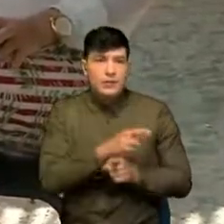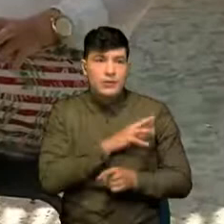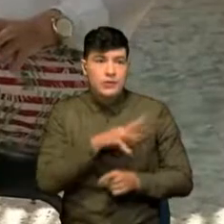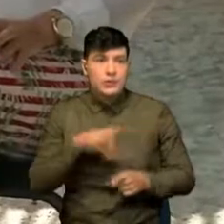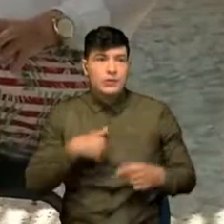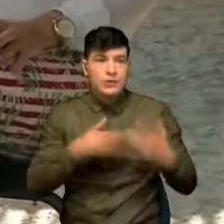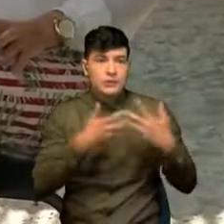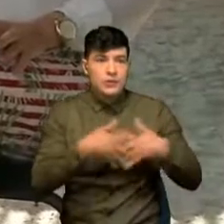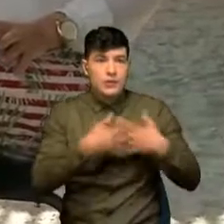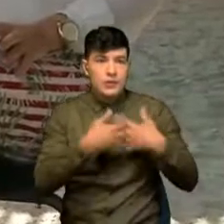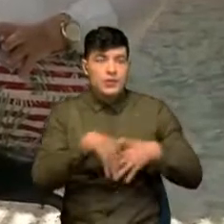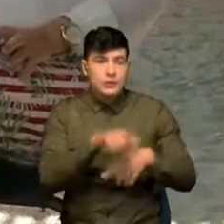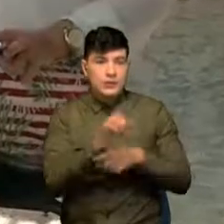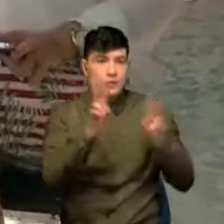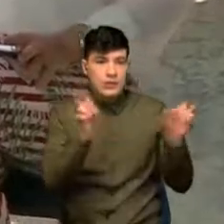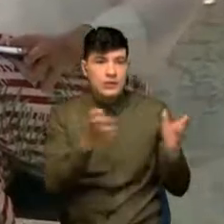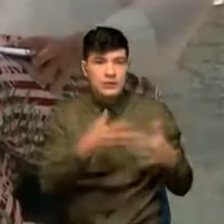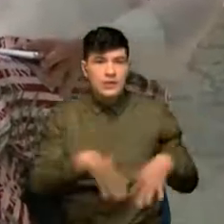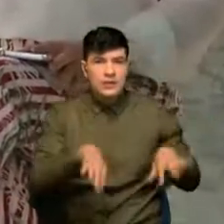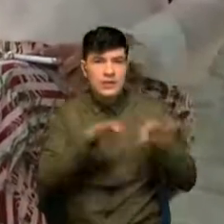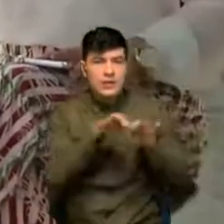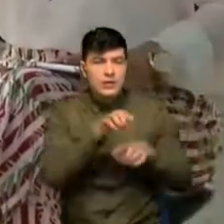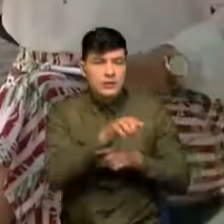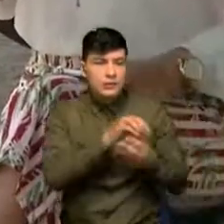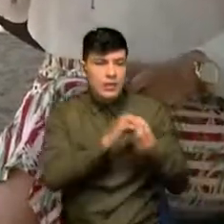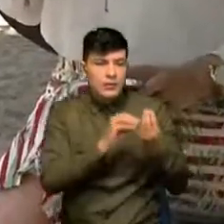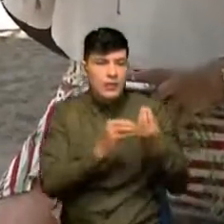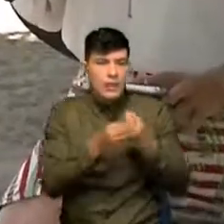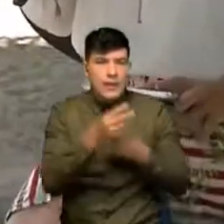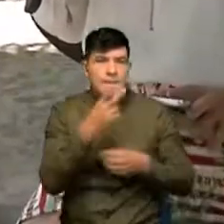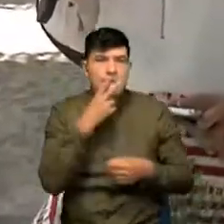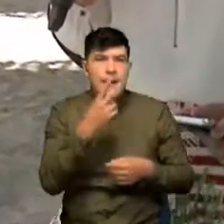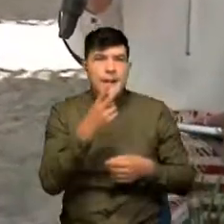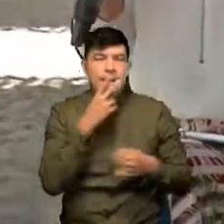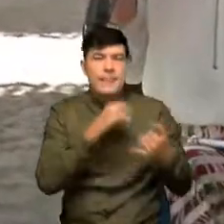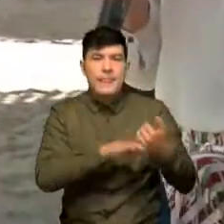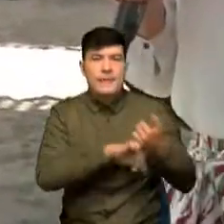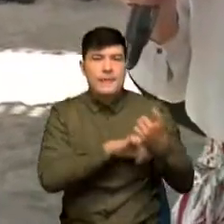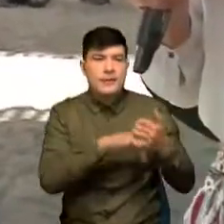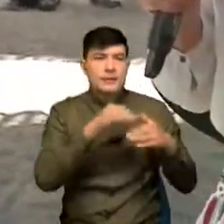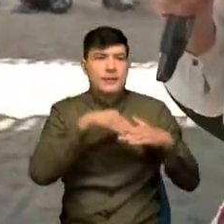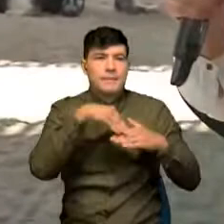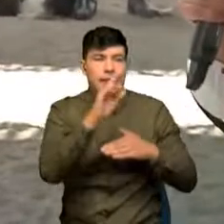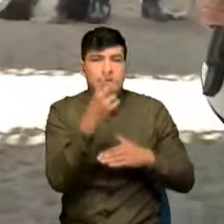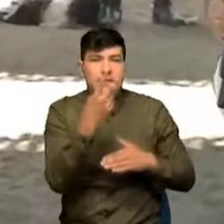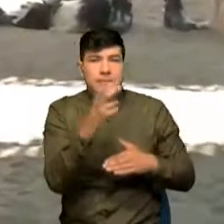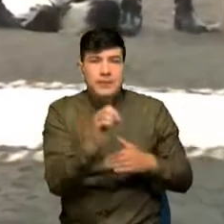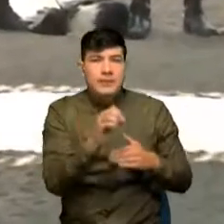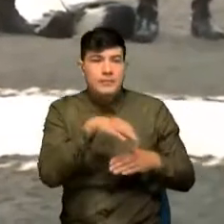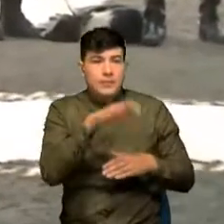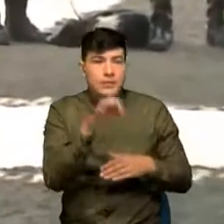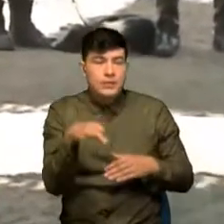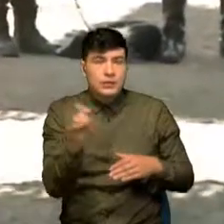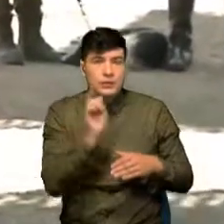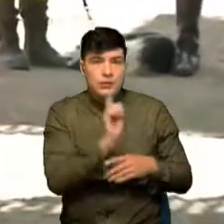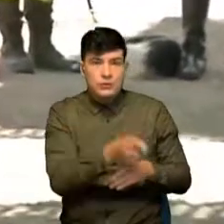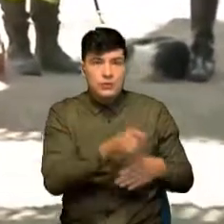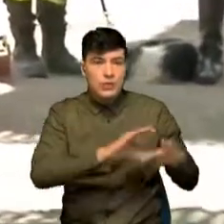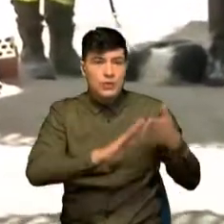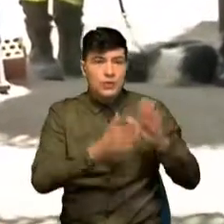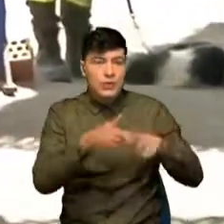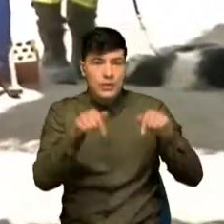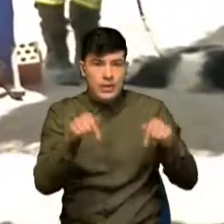productiva es muy importante lo que es la mora y el tabaco, dependen más del 20% de las habitantes del municipio, por